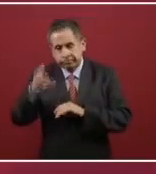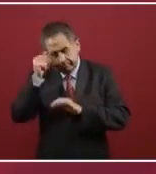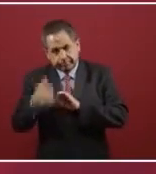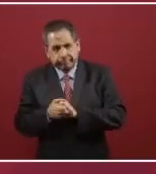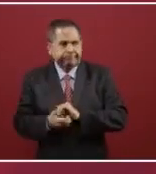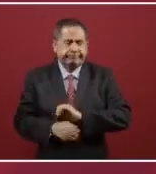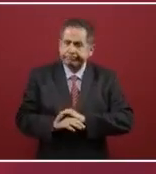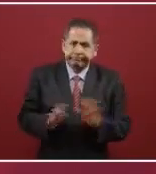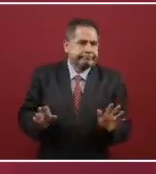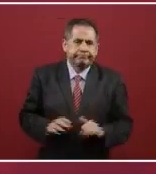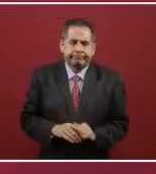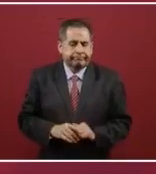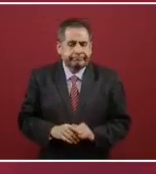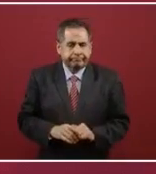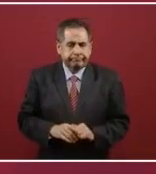privilegiado.